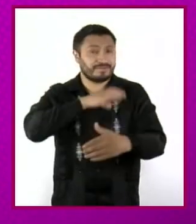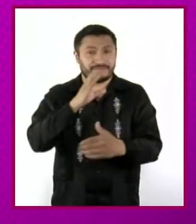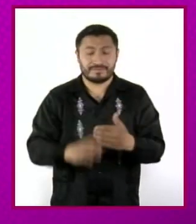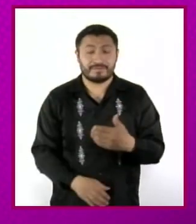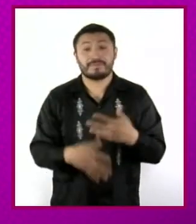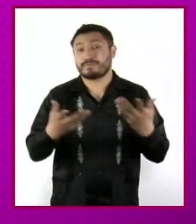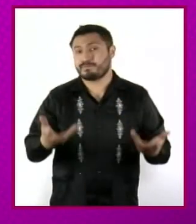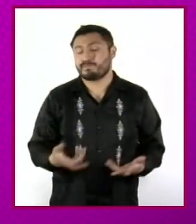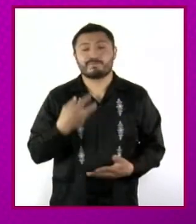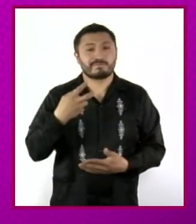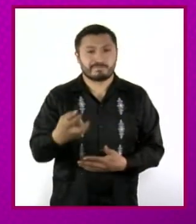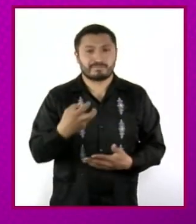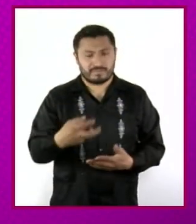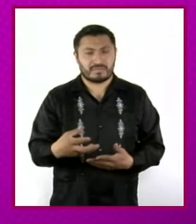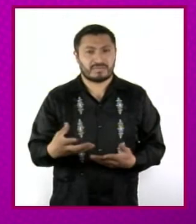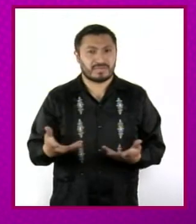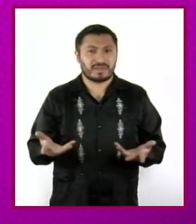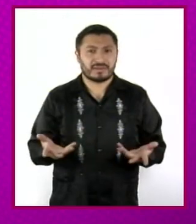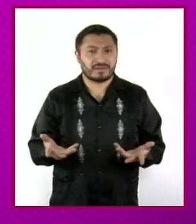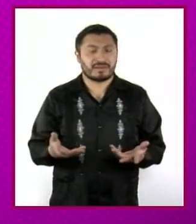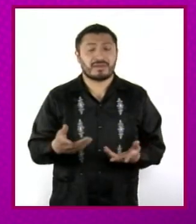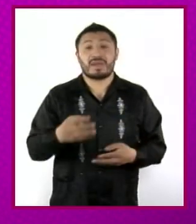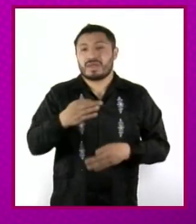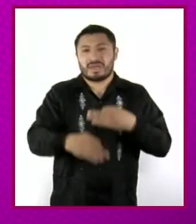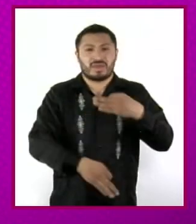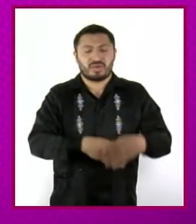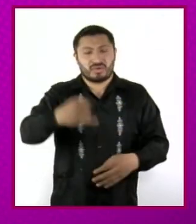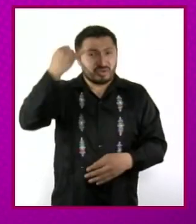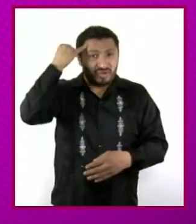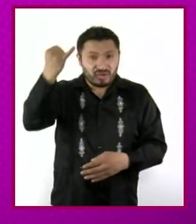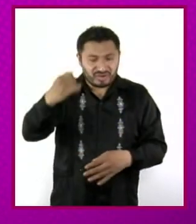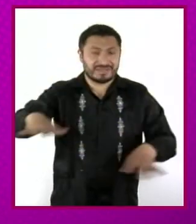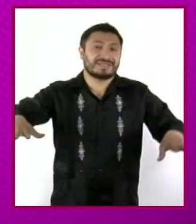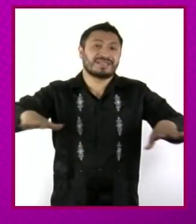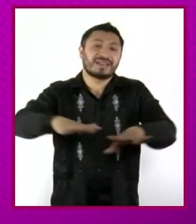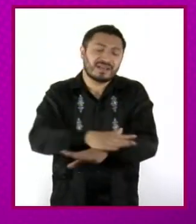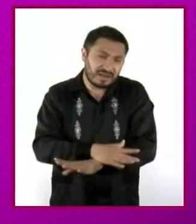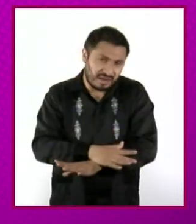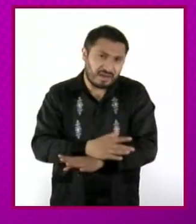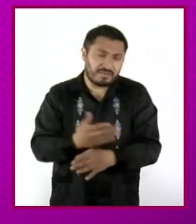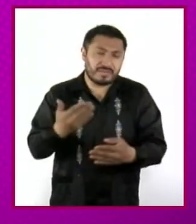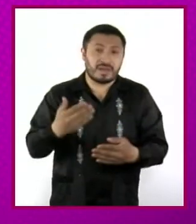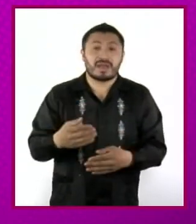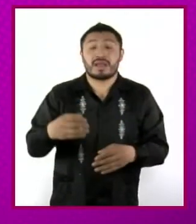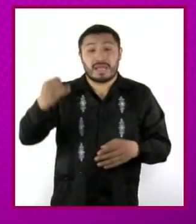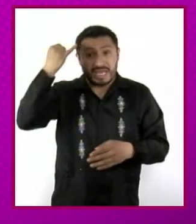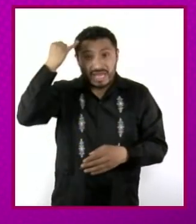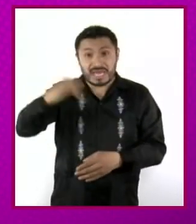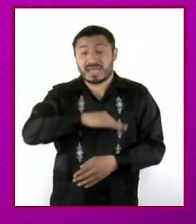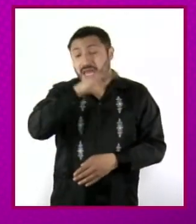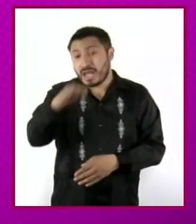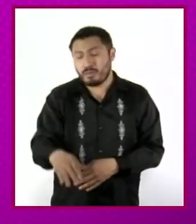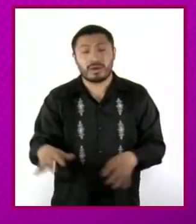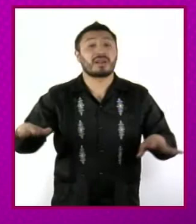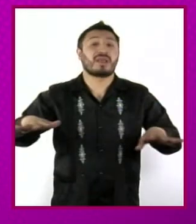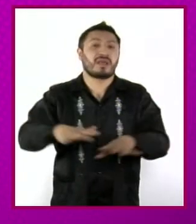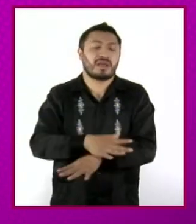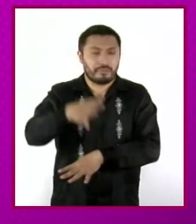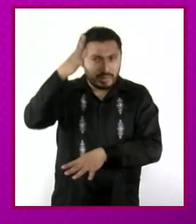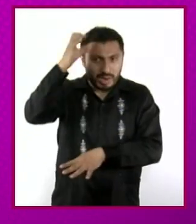Y esto provoca que cambiemos nuestra ideología, nuestra concepción de la muerte y nuestra concepción de la